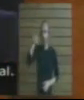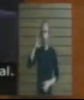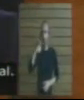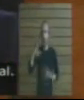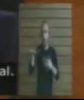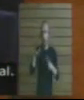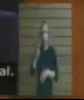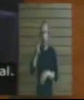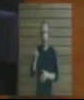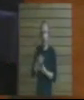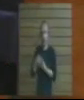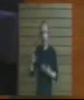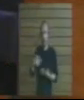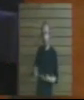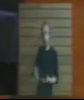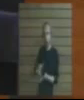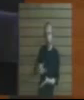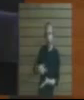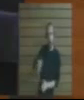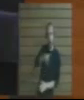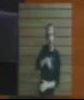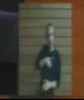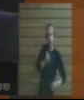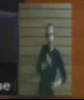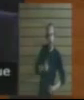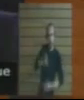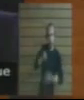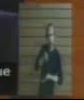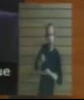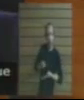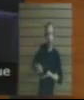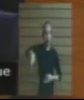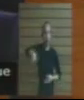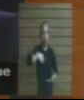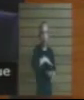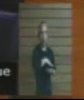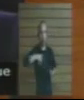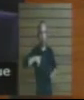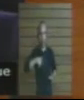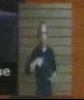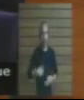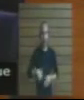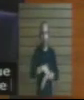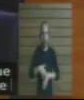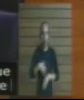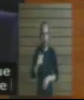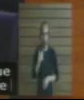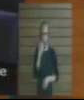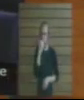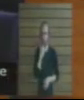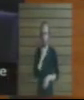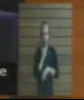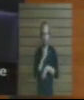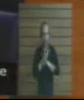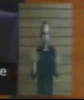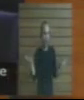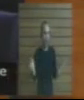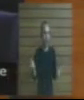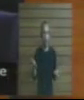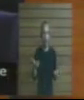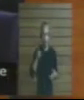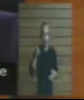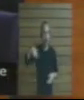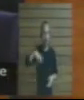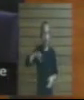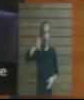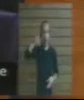se cobró lo que no habíamos pagado en diciembre y este Gobierno no dijo ni pío, ni pío. Y se lo cobró